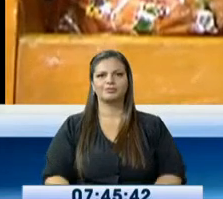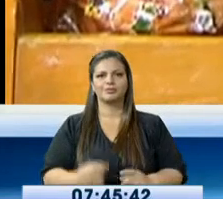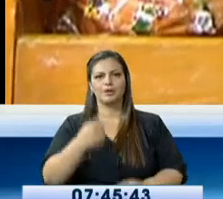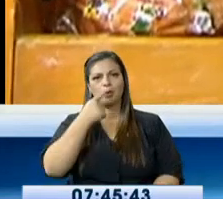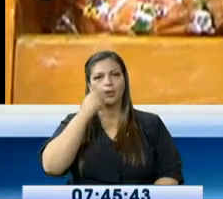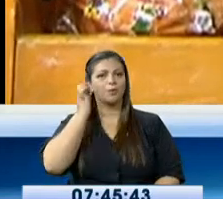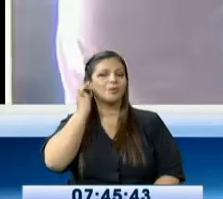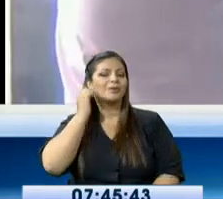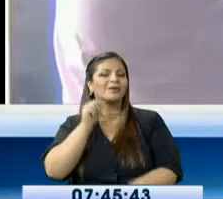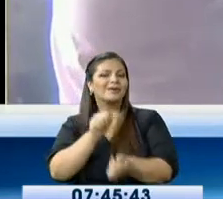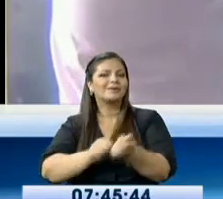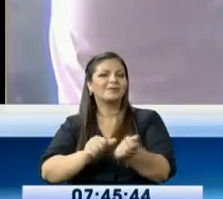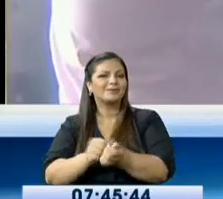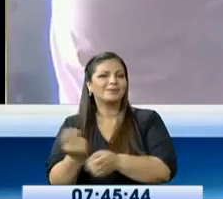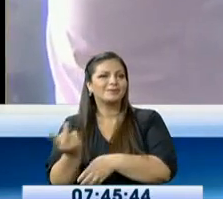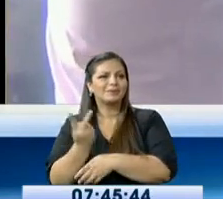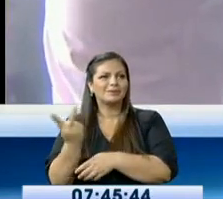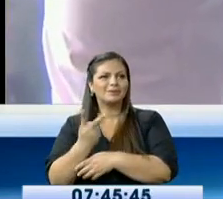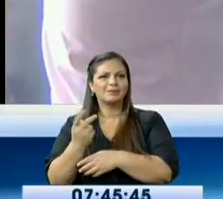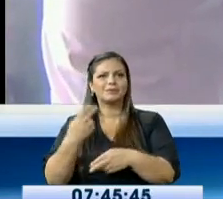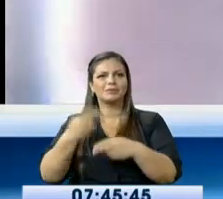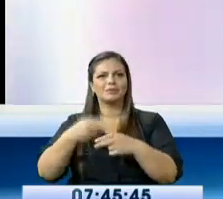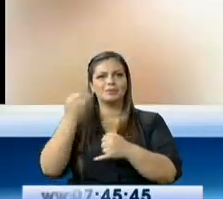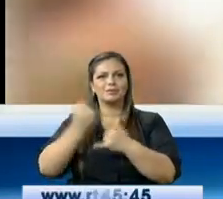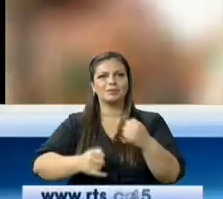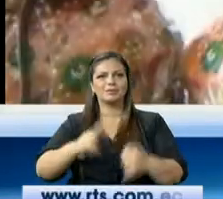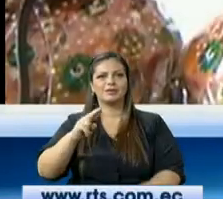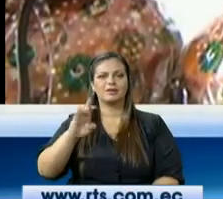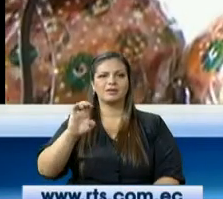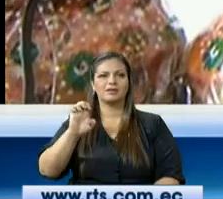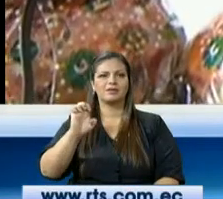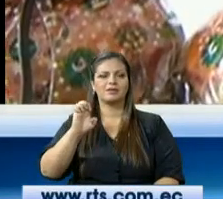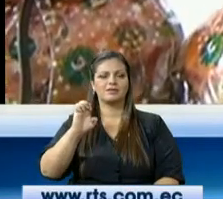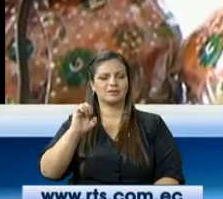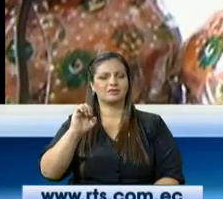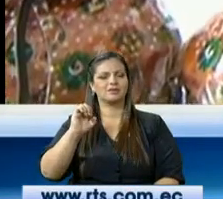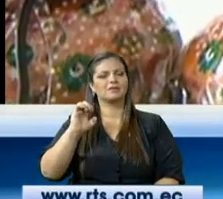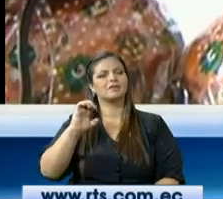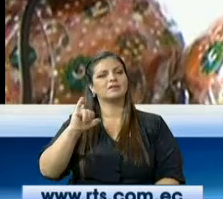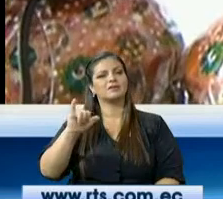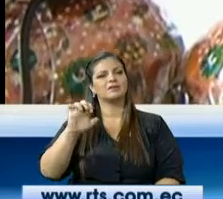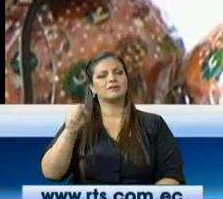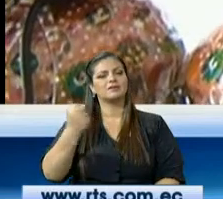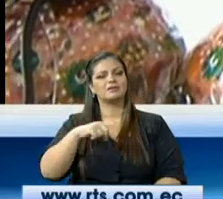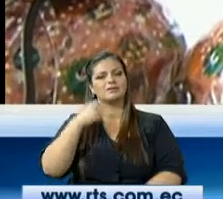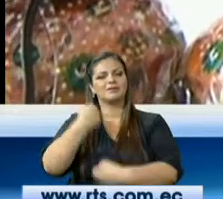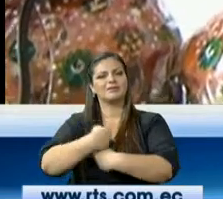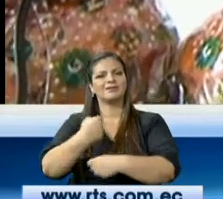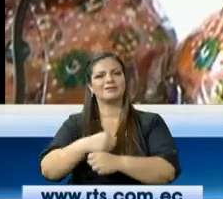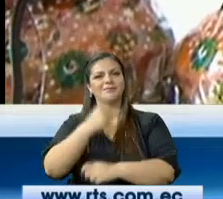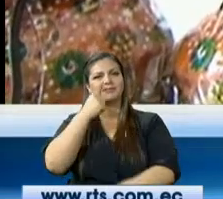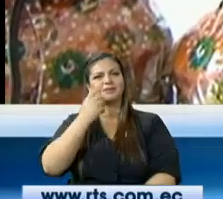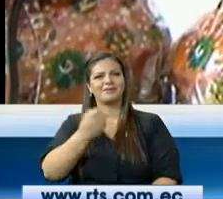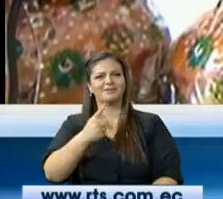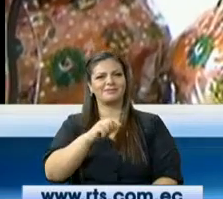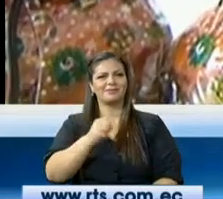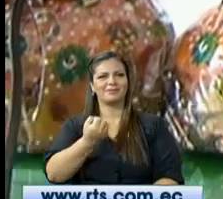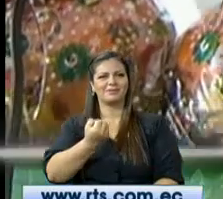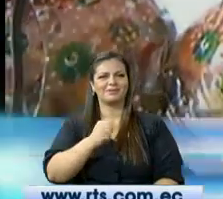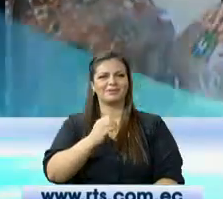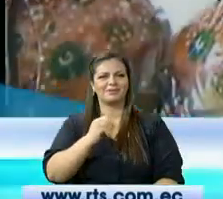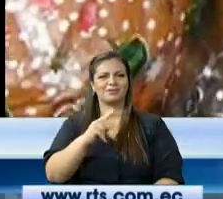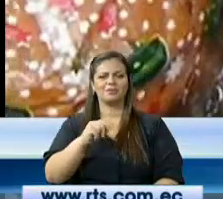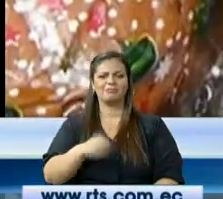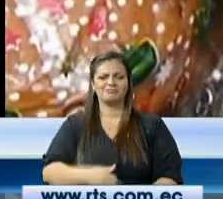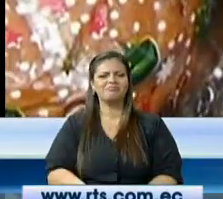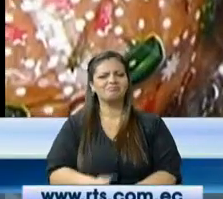todo presupuesto y tamaño del antojo. Sí está saliendo, sí está. En estos días empezaron a salir ayer y ahora está empezando a salir un